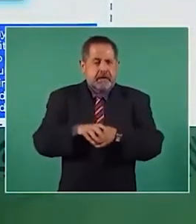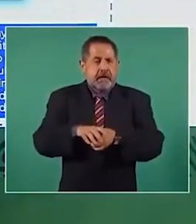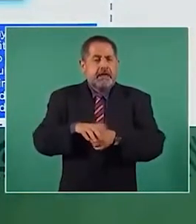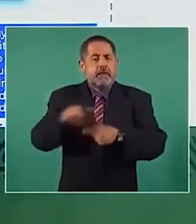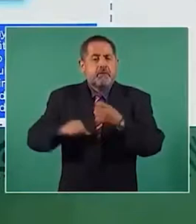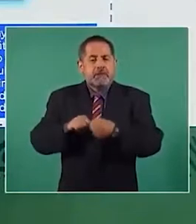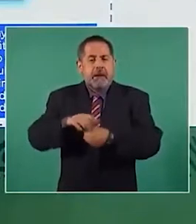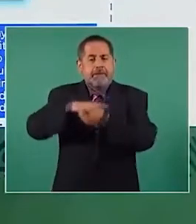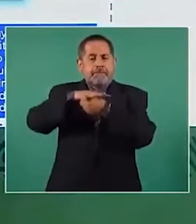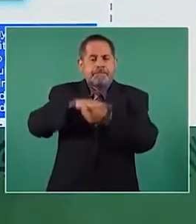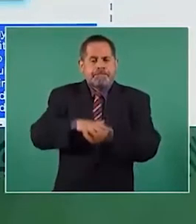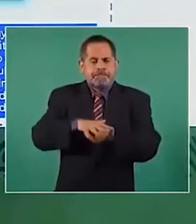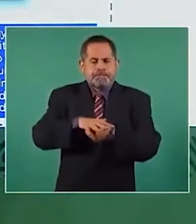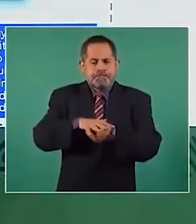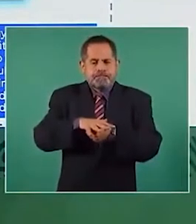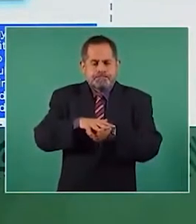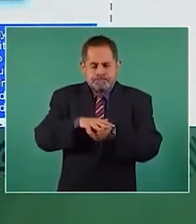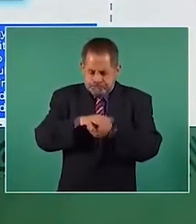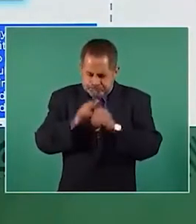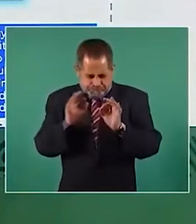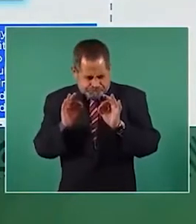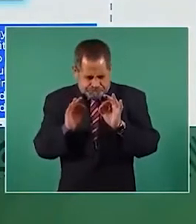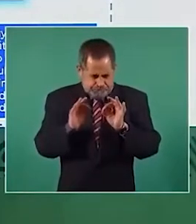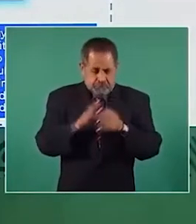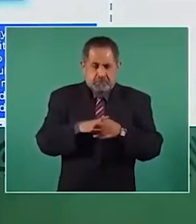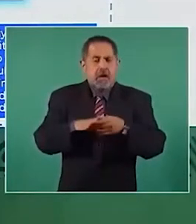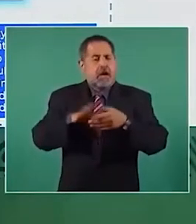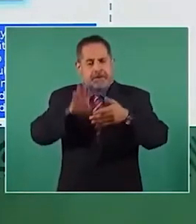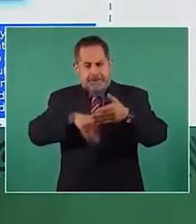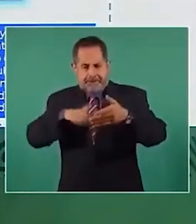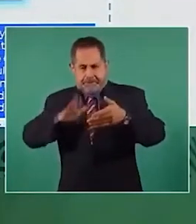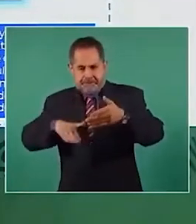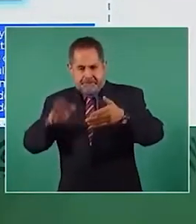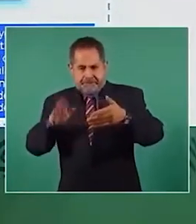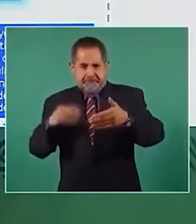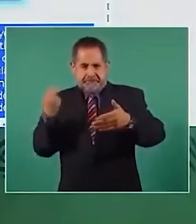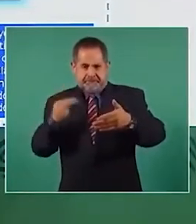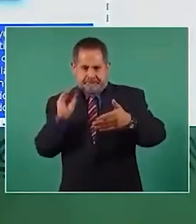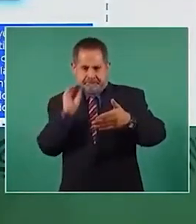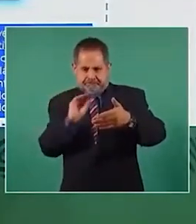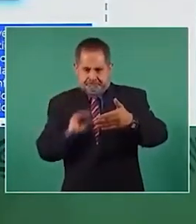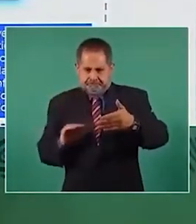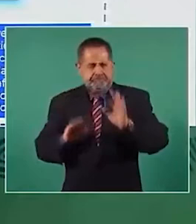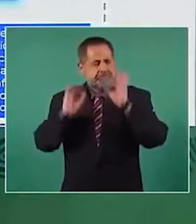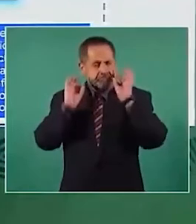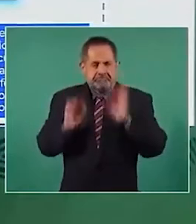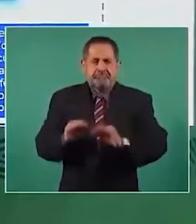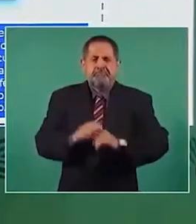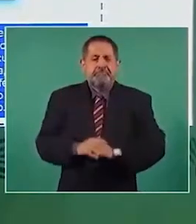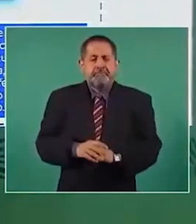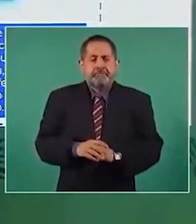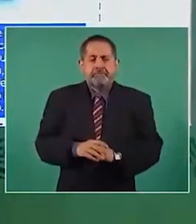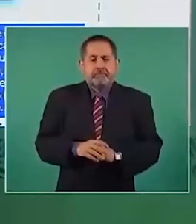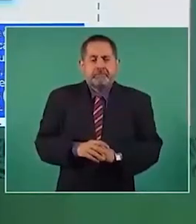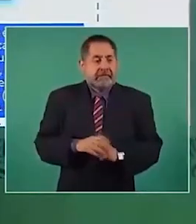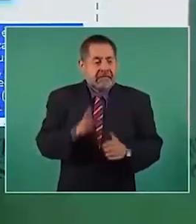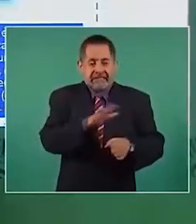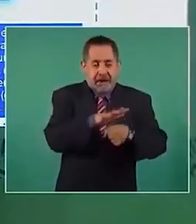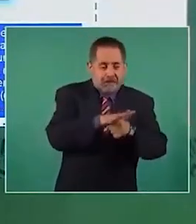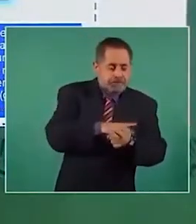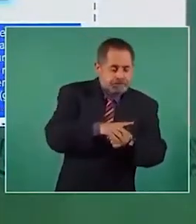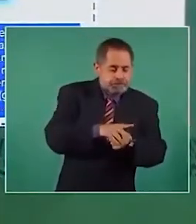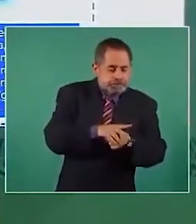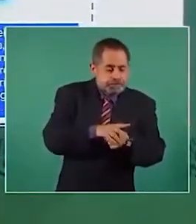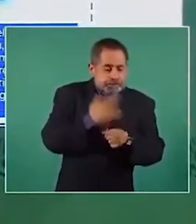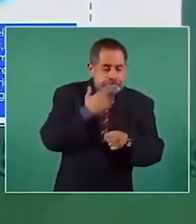hidrostática, se pintan y se rotulan. Los cilindros que no pasan estas